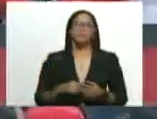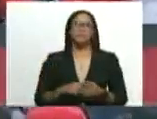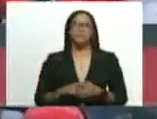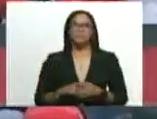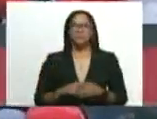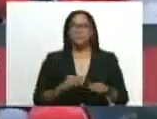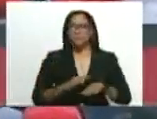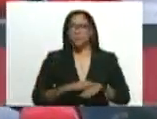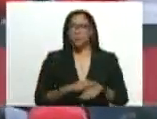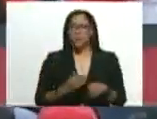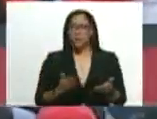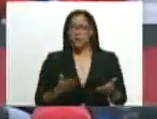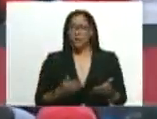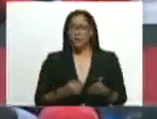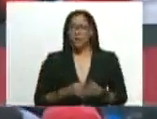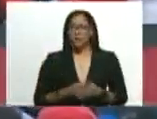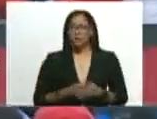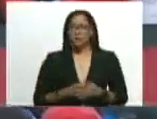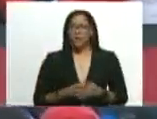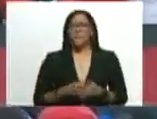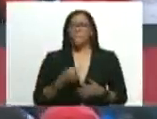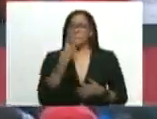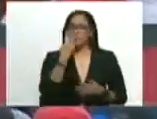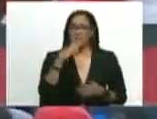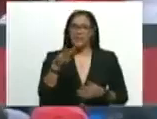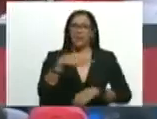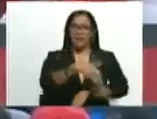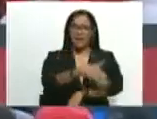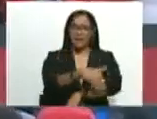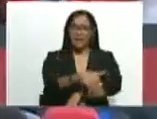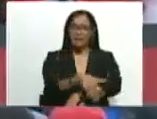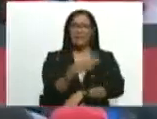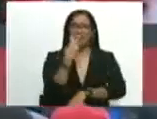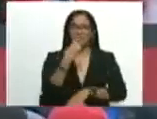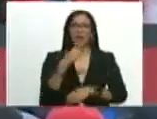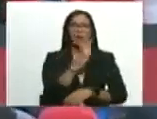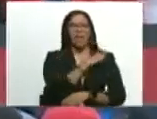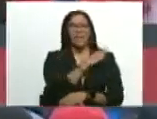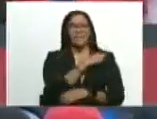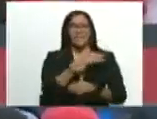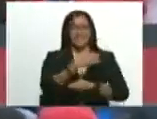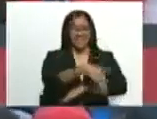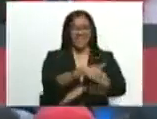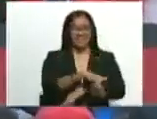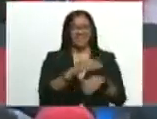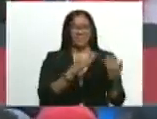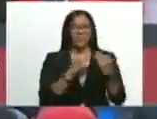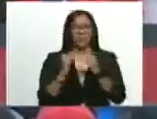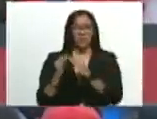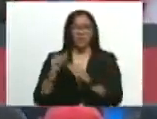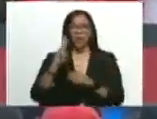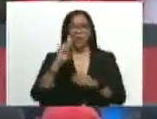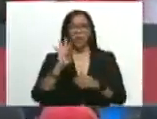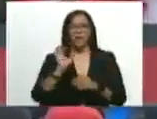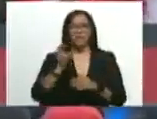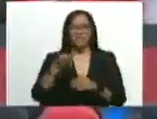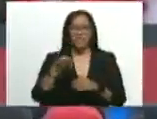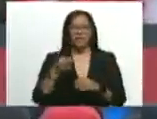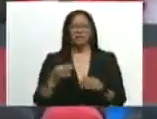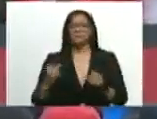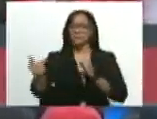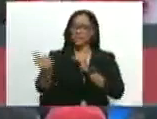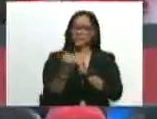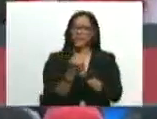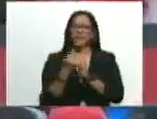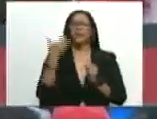porque verlos en la calle y ver a los jefes de calle de comunidad de vh acercarse entregar